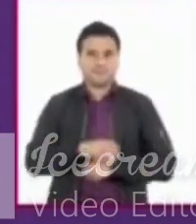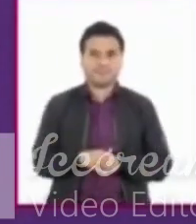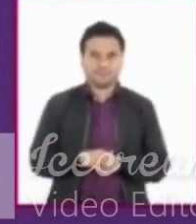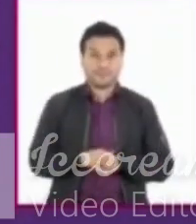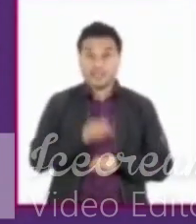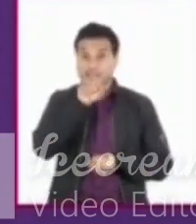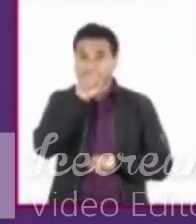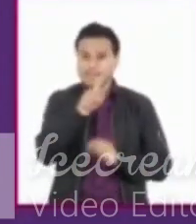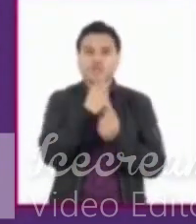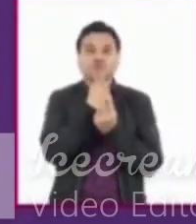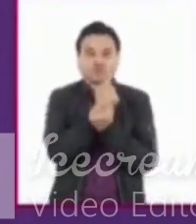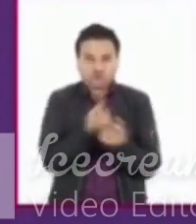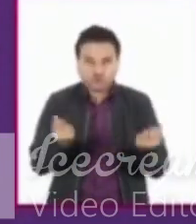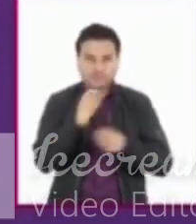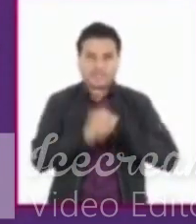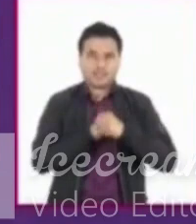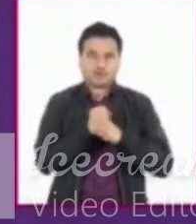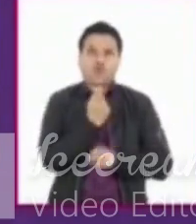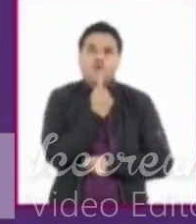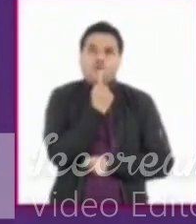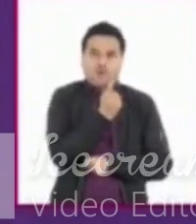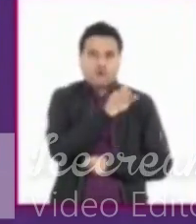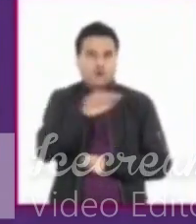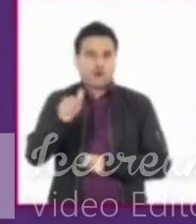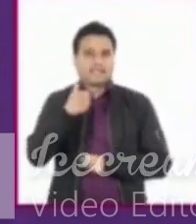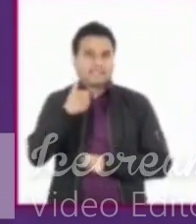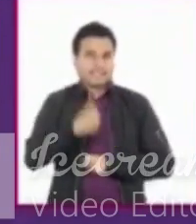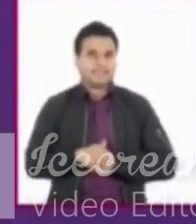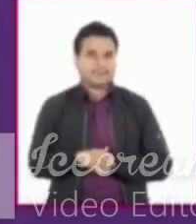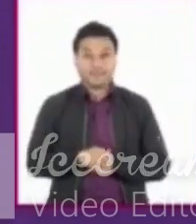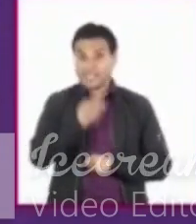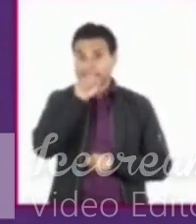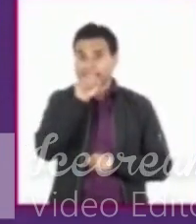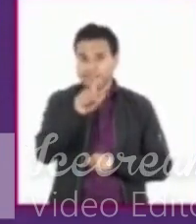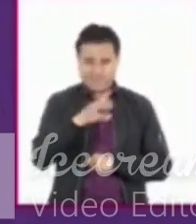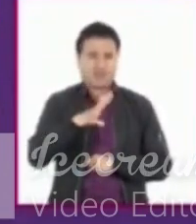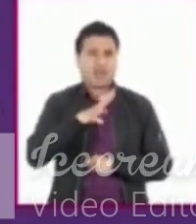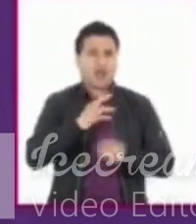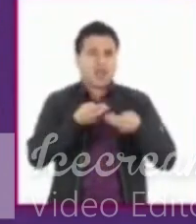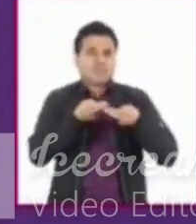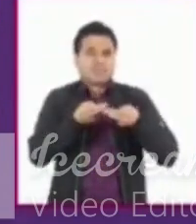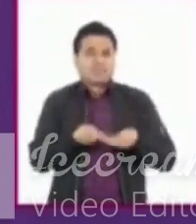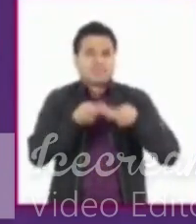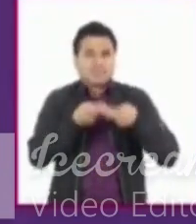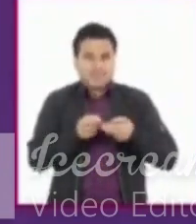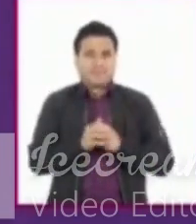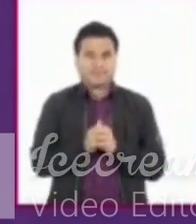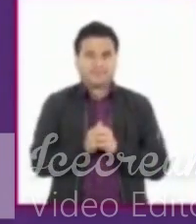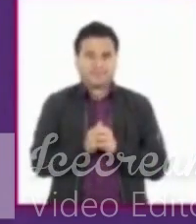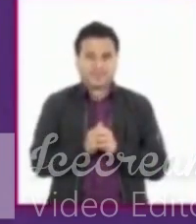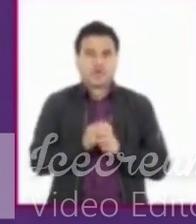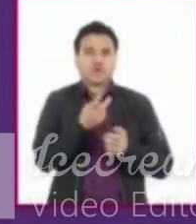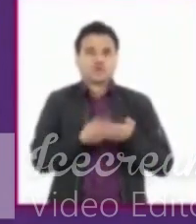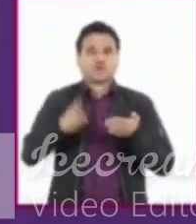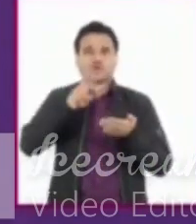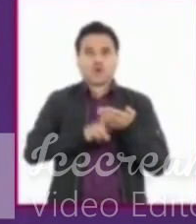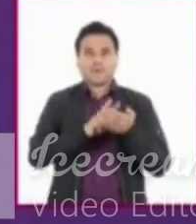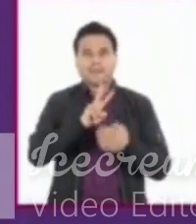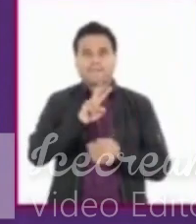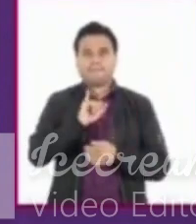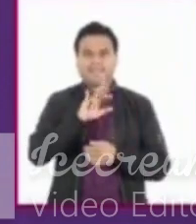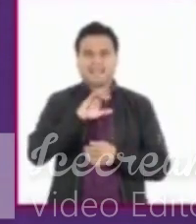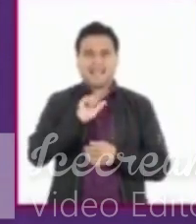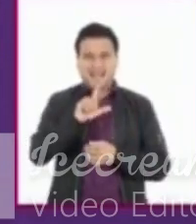a infantes de 1 y 6 años. También se tendrá abasto suficiente de dosis de la doble viral SR